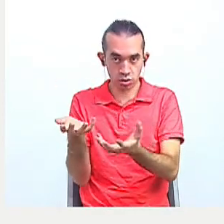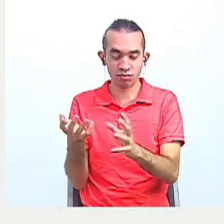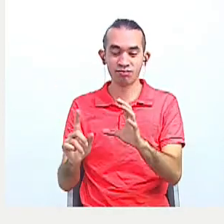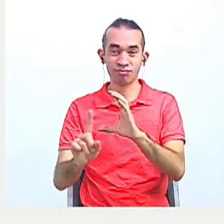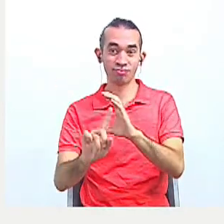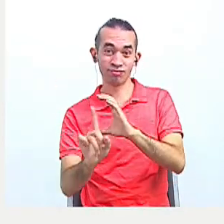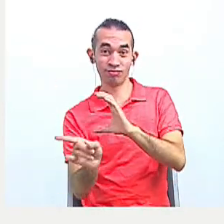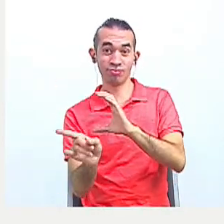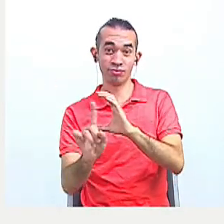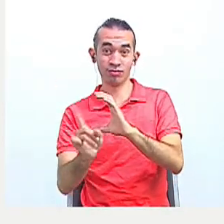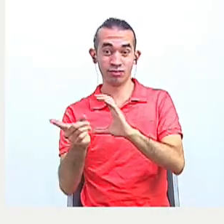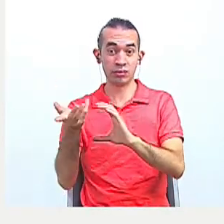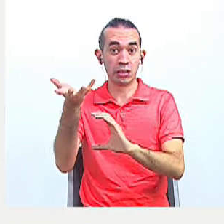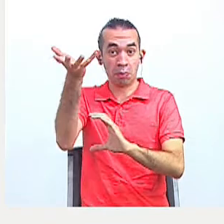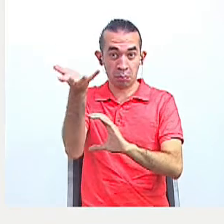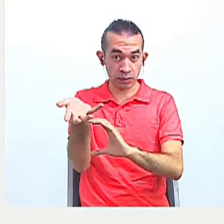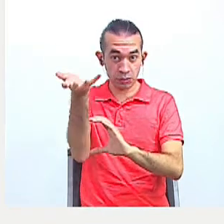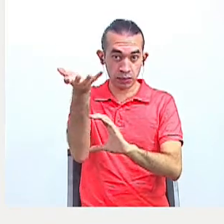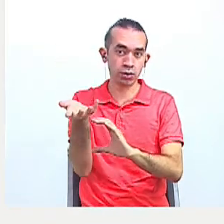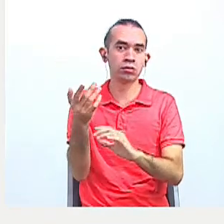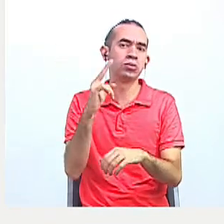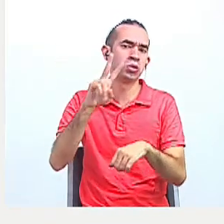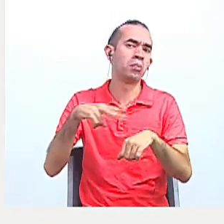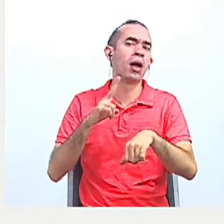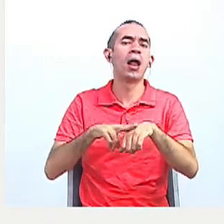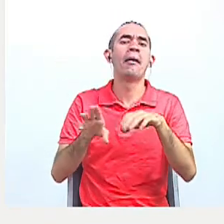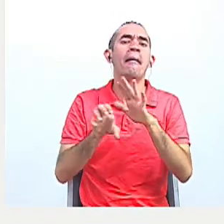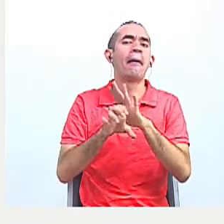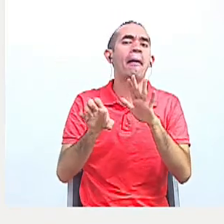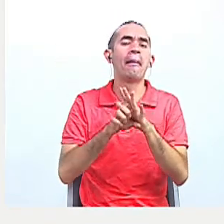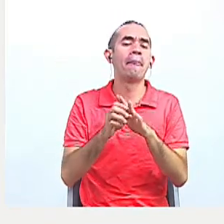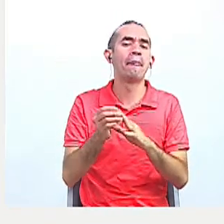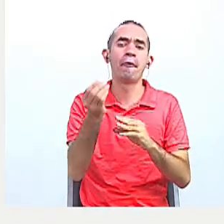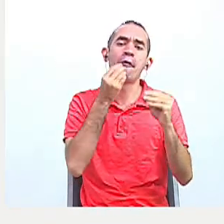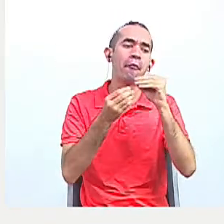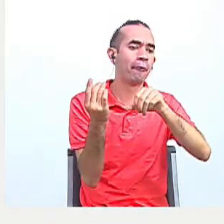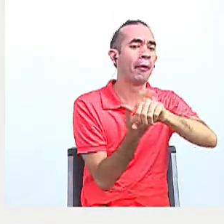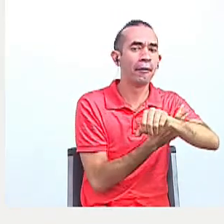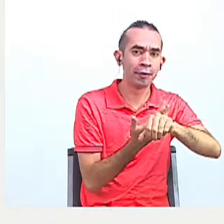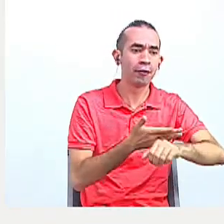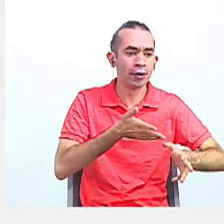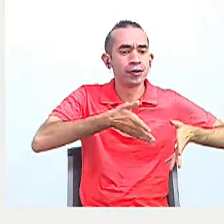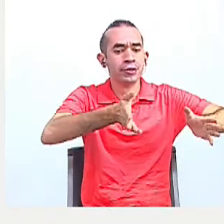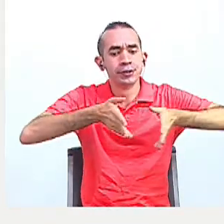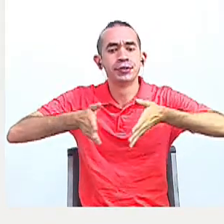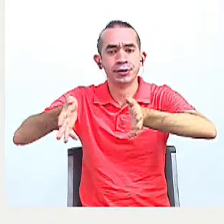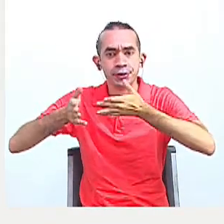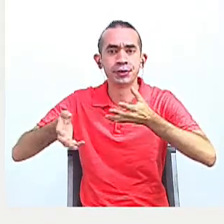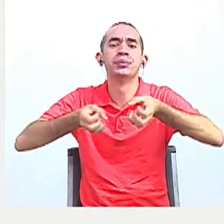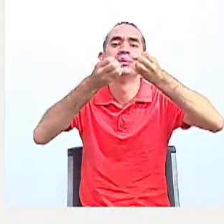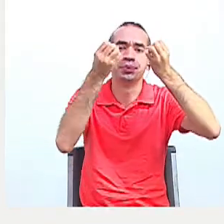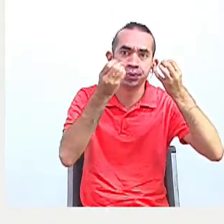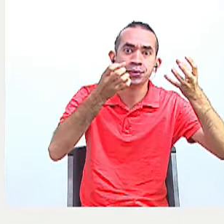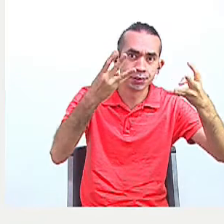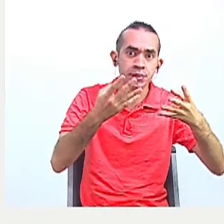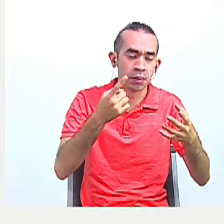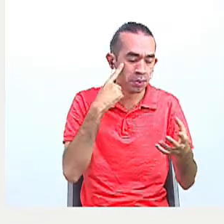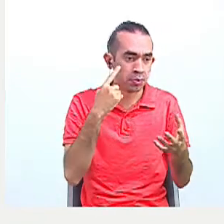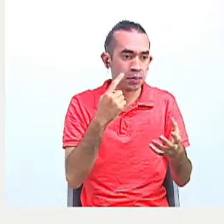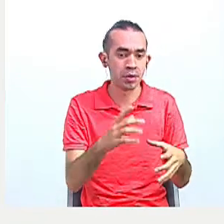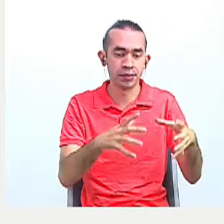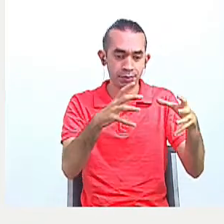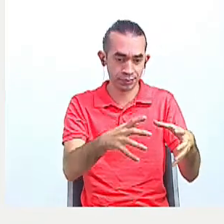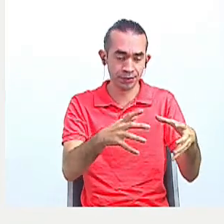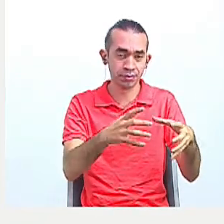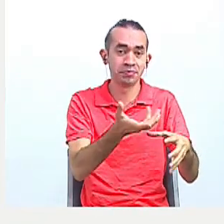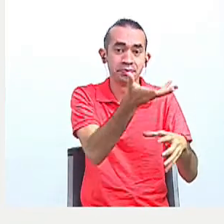de medición muy común. Claro, si vamos a la feria del agricultor, vemos muchas balanzas. En ese caso, la balanza nos